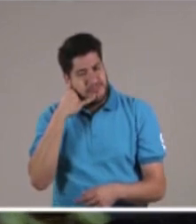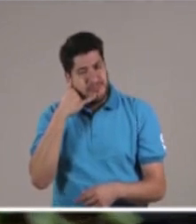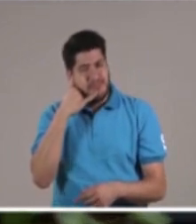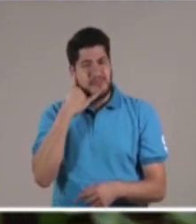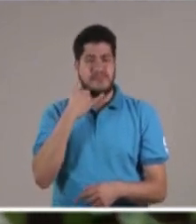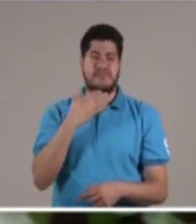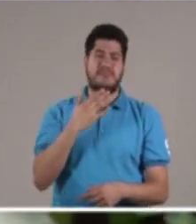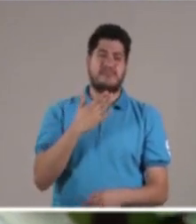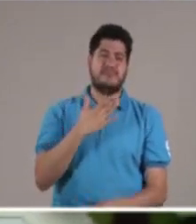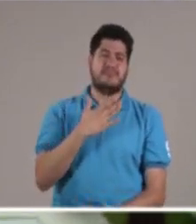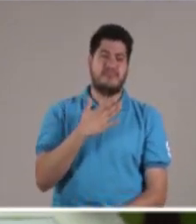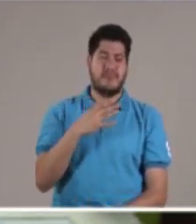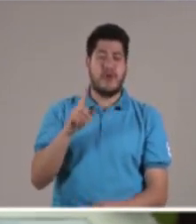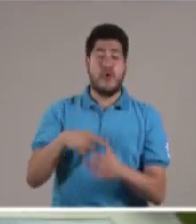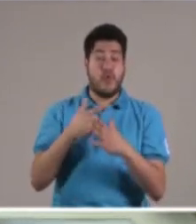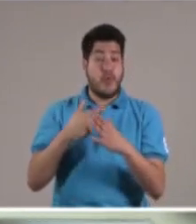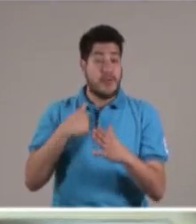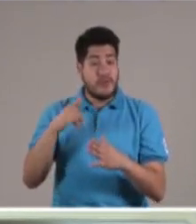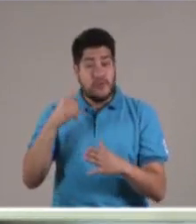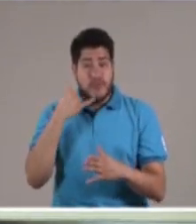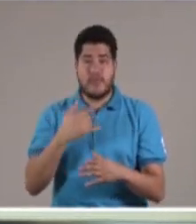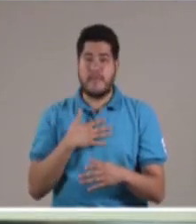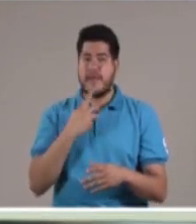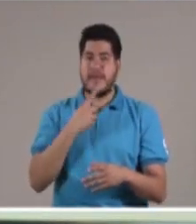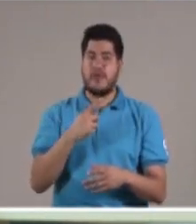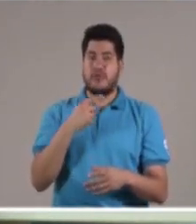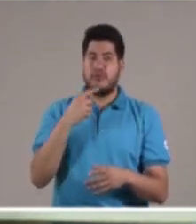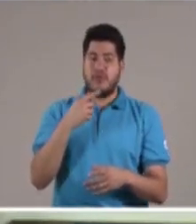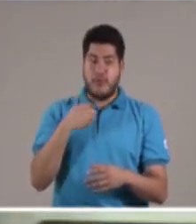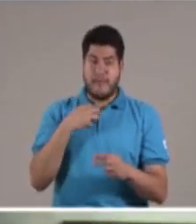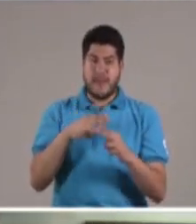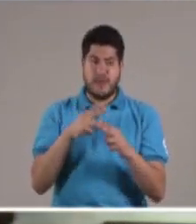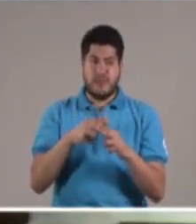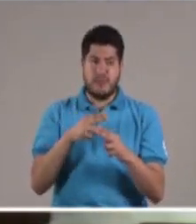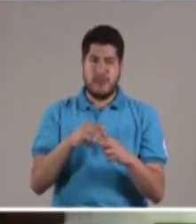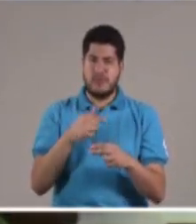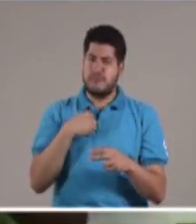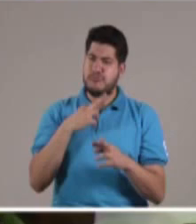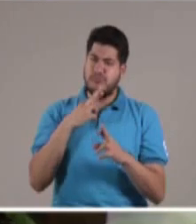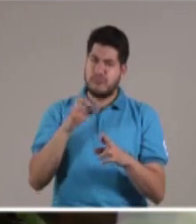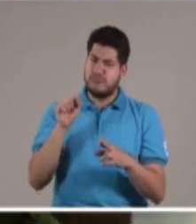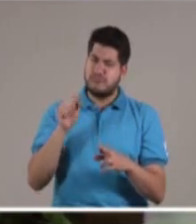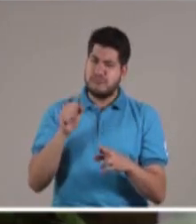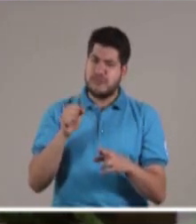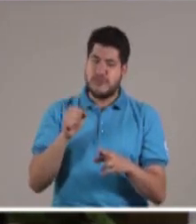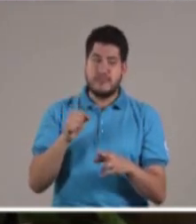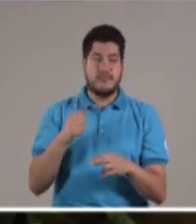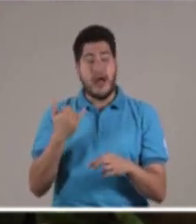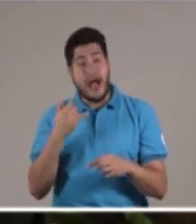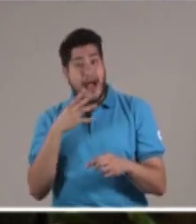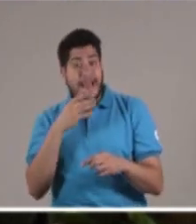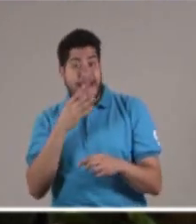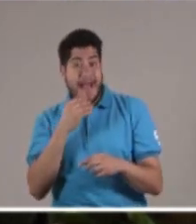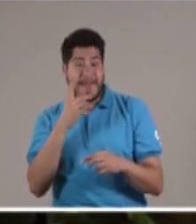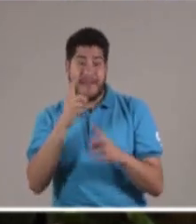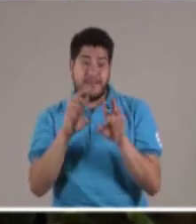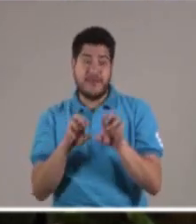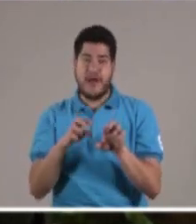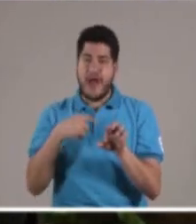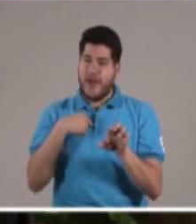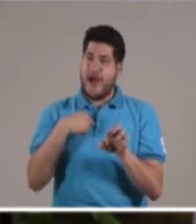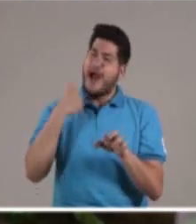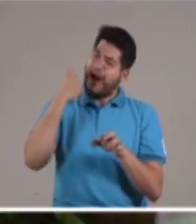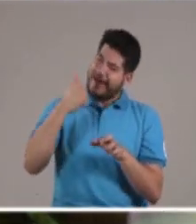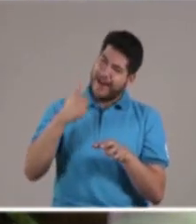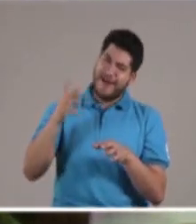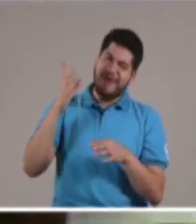y me cuando esté Sergio sí a la orden te habla fulano de tal Ah